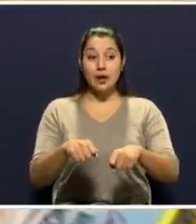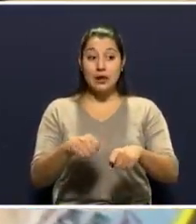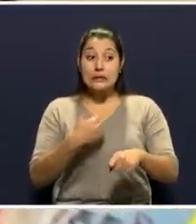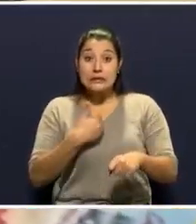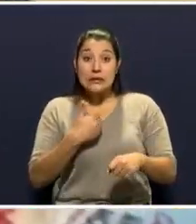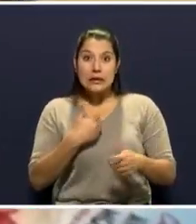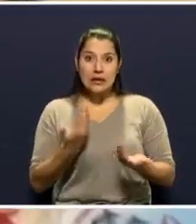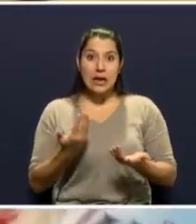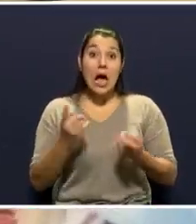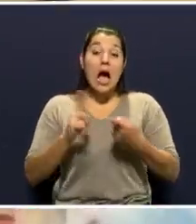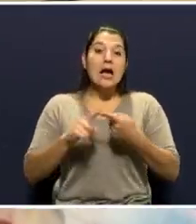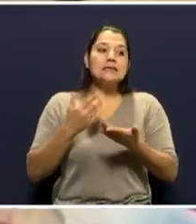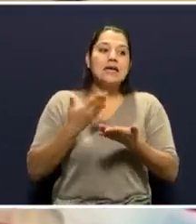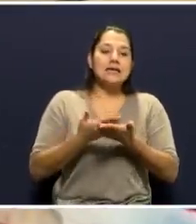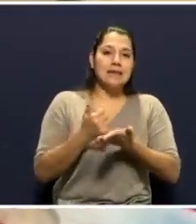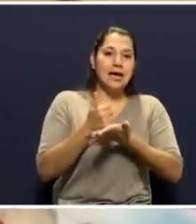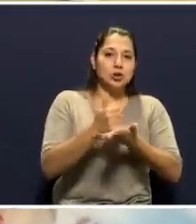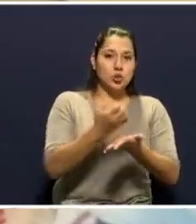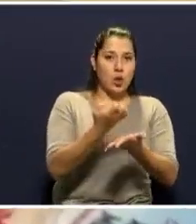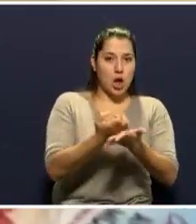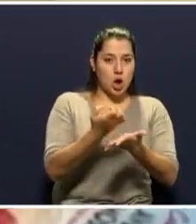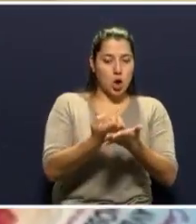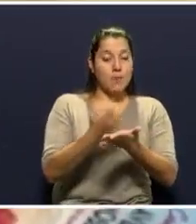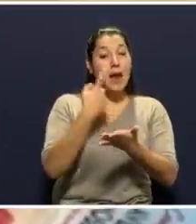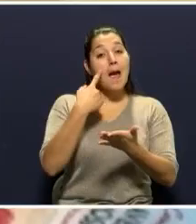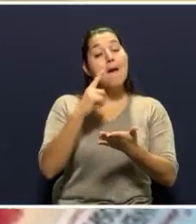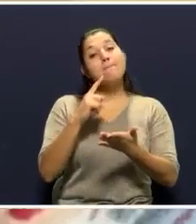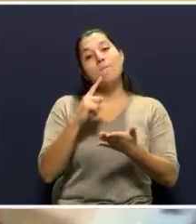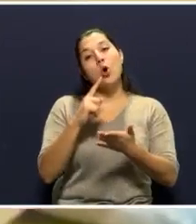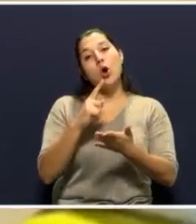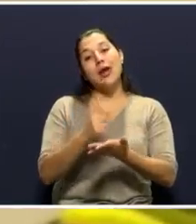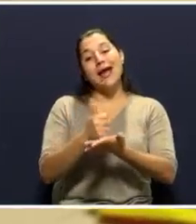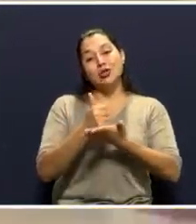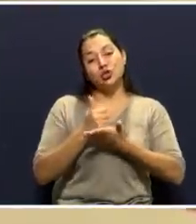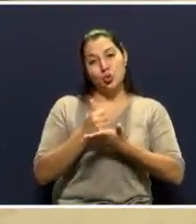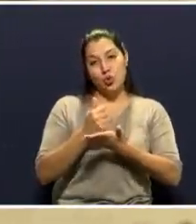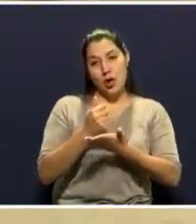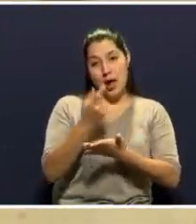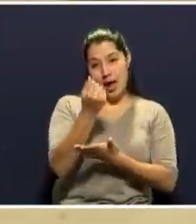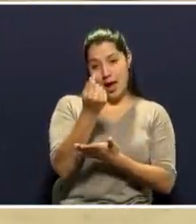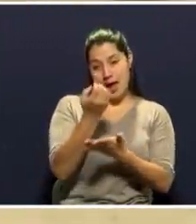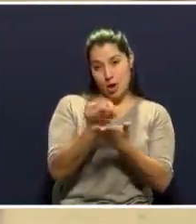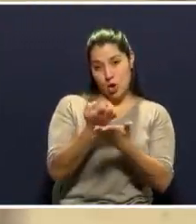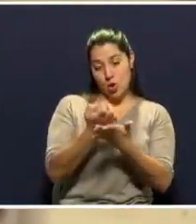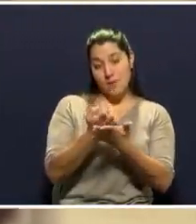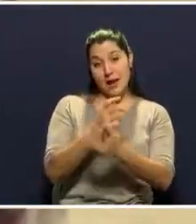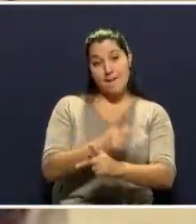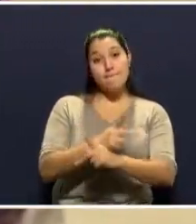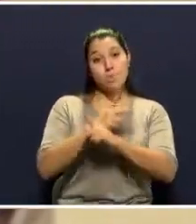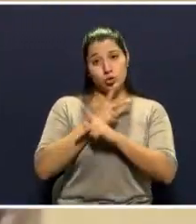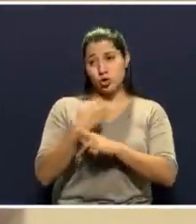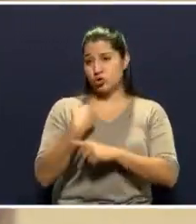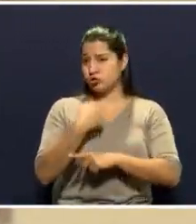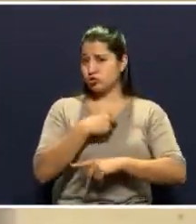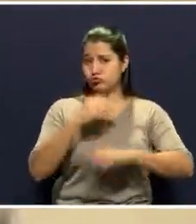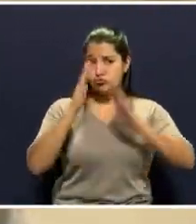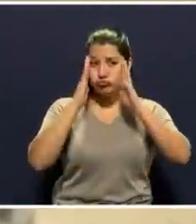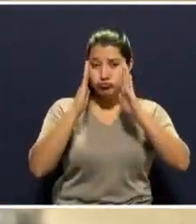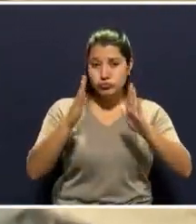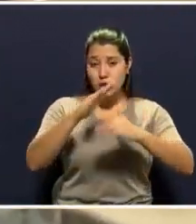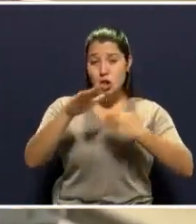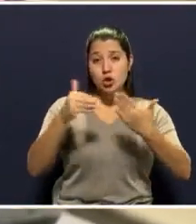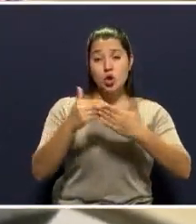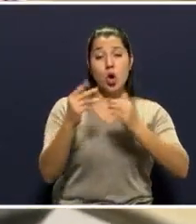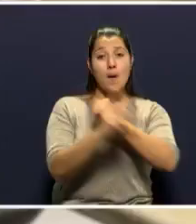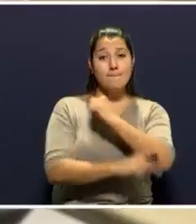asistencia de proteger, que consiste en subsidios mediante el uso de la plataforma. Estamos cubriendo prácticamente todo el país, tanto